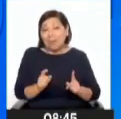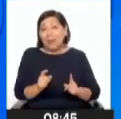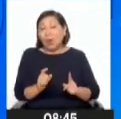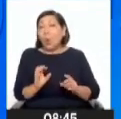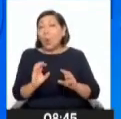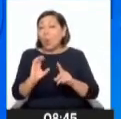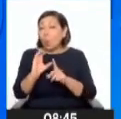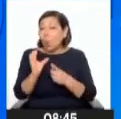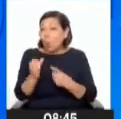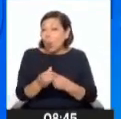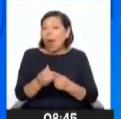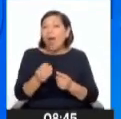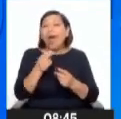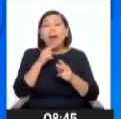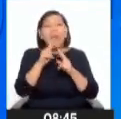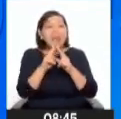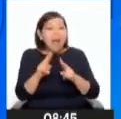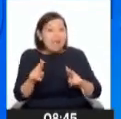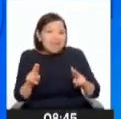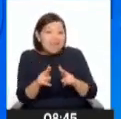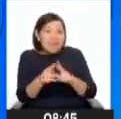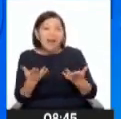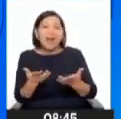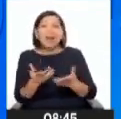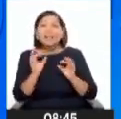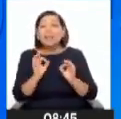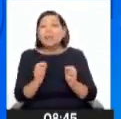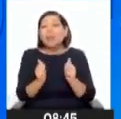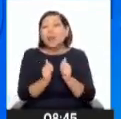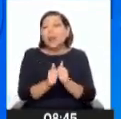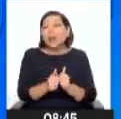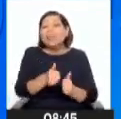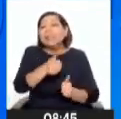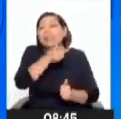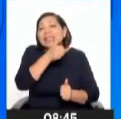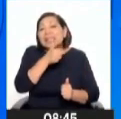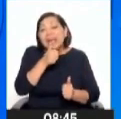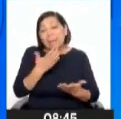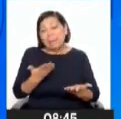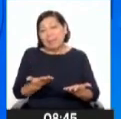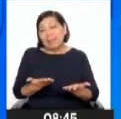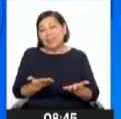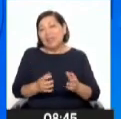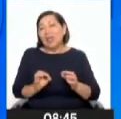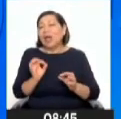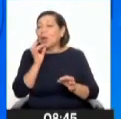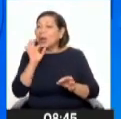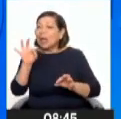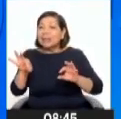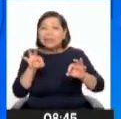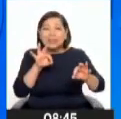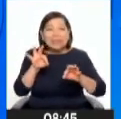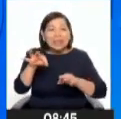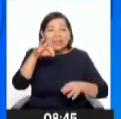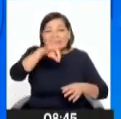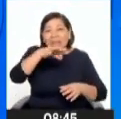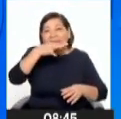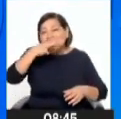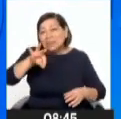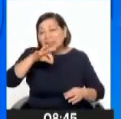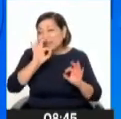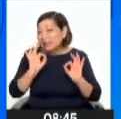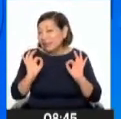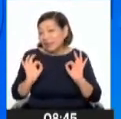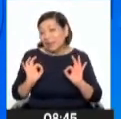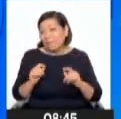bastante culturales, en Navidad, en fiestas, entonces nos gusta acompañar nuestra cervecita con unos piqueos o algo muy rico. Entonces